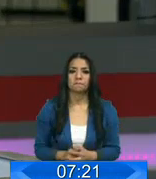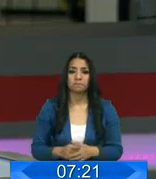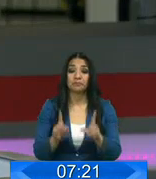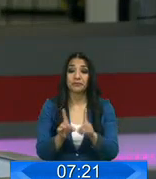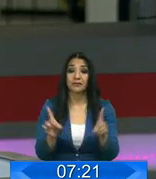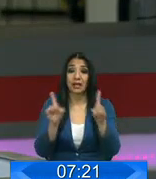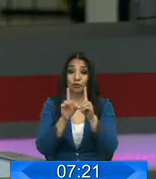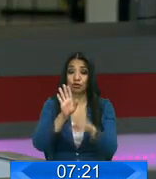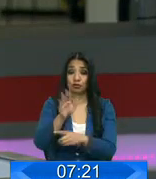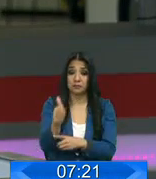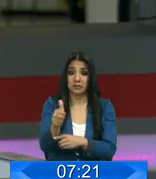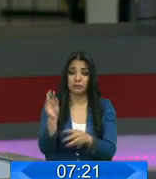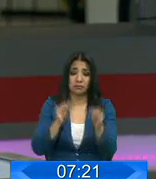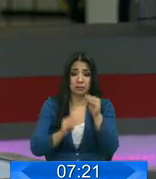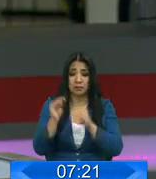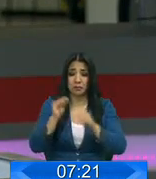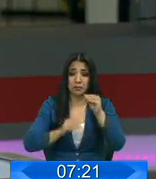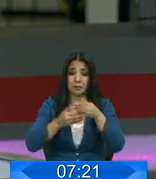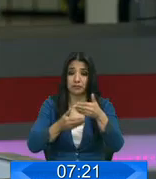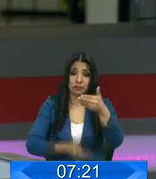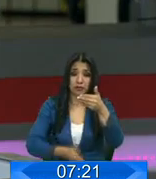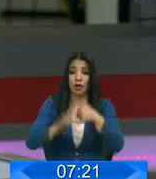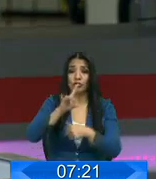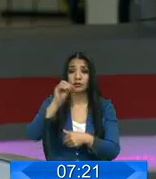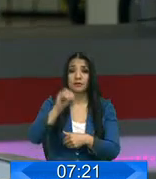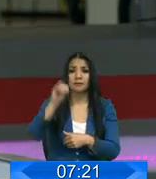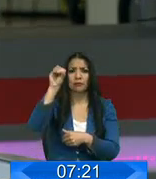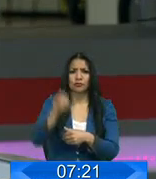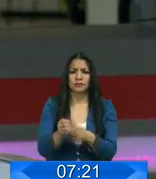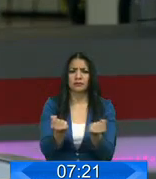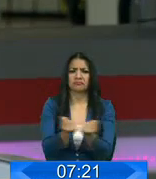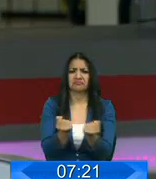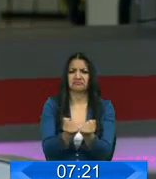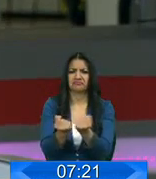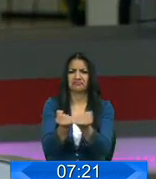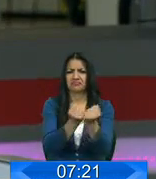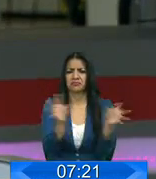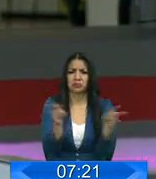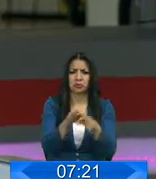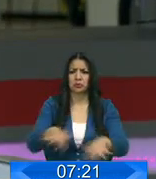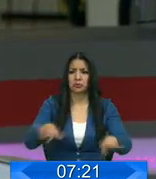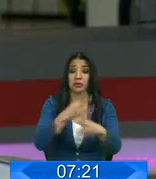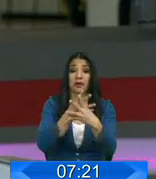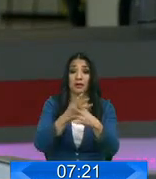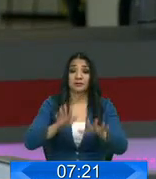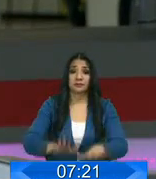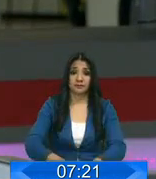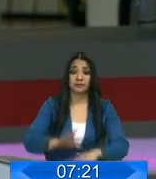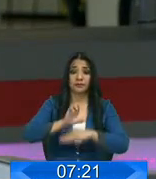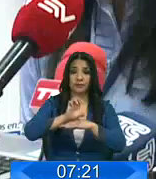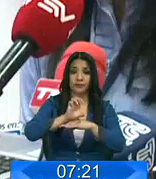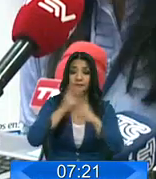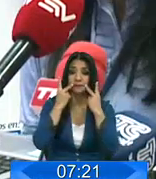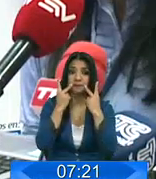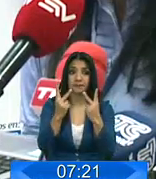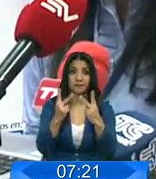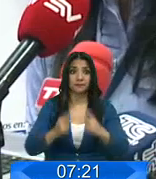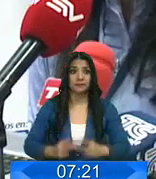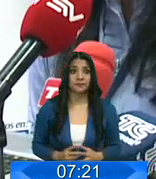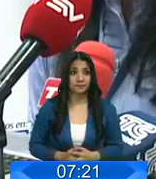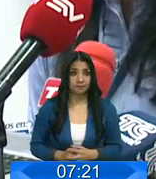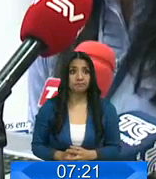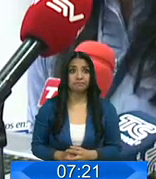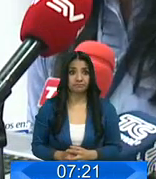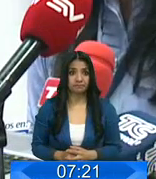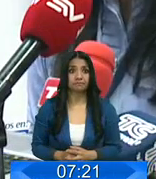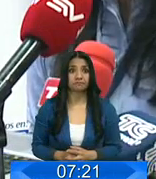recogidos por la institución, existiría el 80% de hacinamiento en los centros de rehabilitación social. Veamos. Estos pueden ser hasta... El pedido